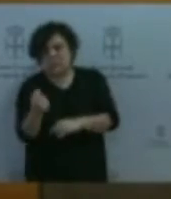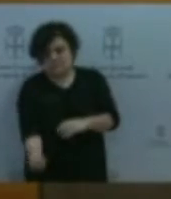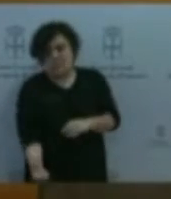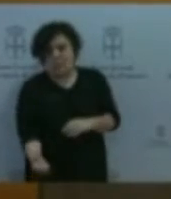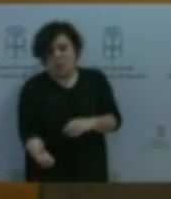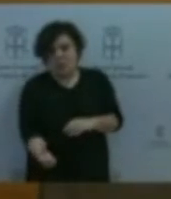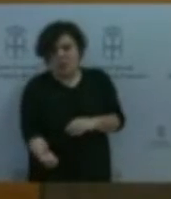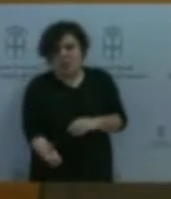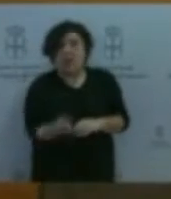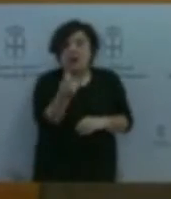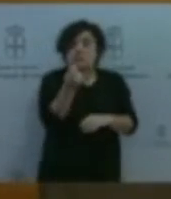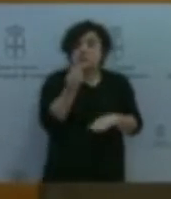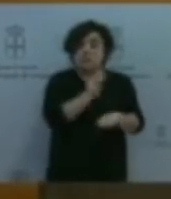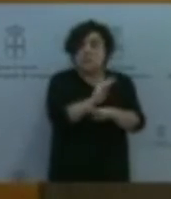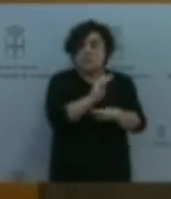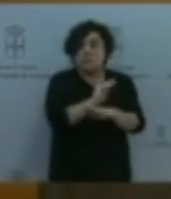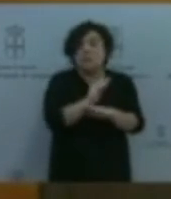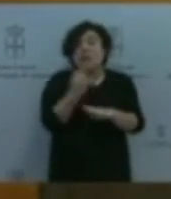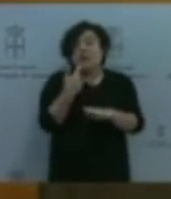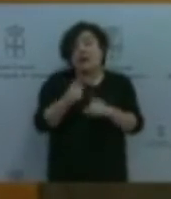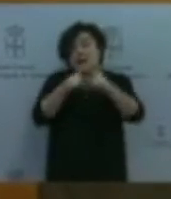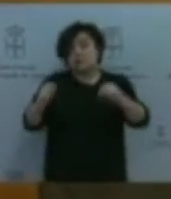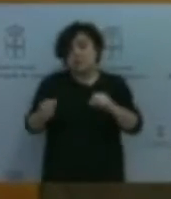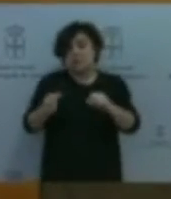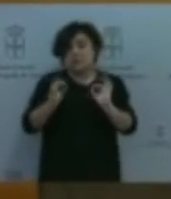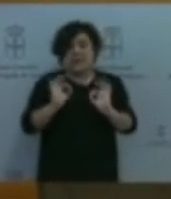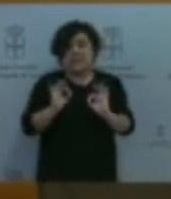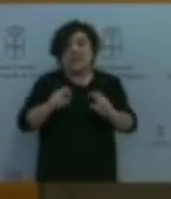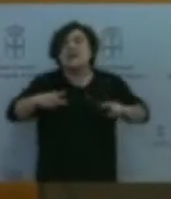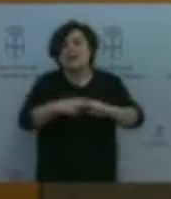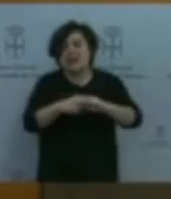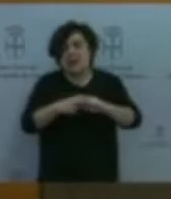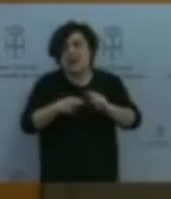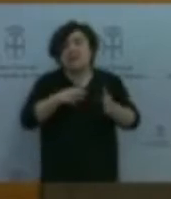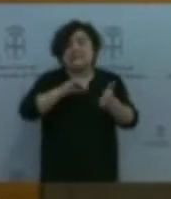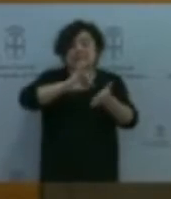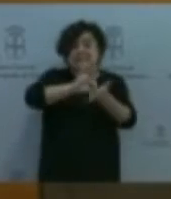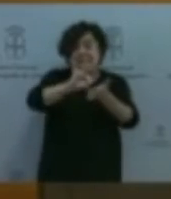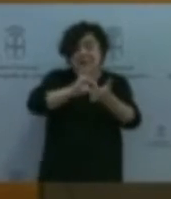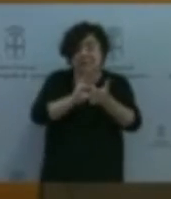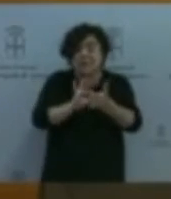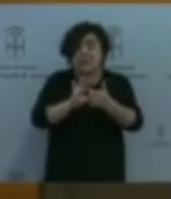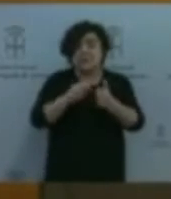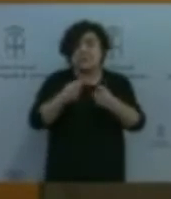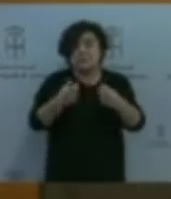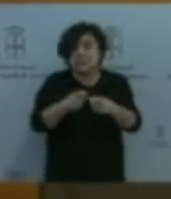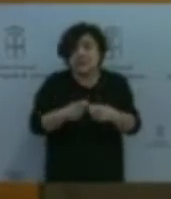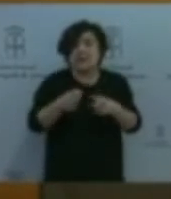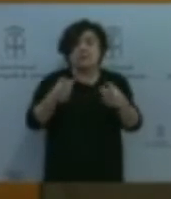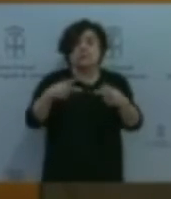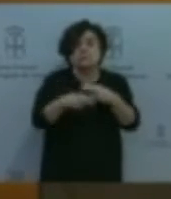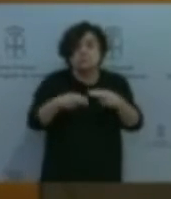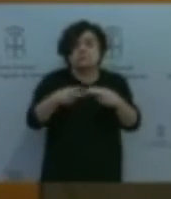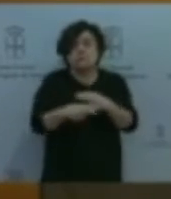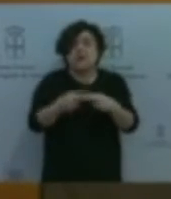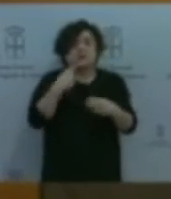luego, por otro lado, se recorta servicios y se empeora su salud. Esto es lo que nosotros le pedimos. Recuperen las frecuencias de las taquillas, ningún euro para Alsa mientras